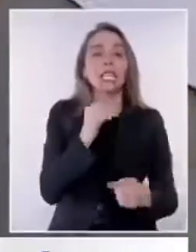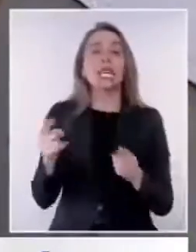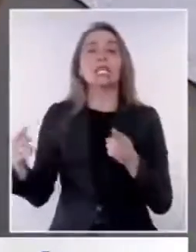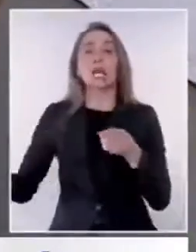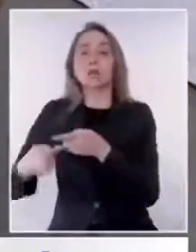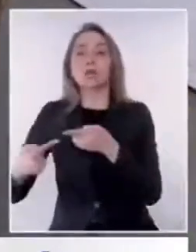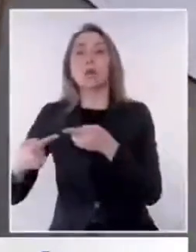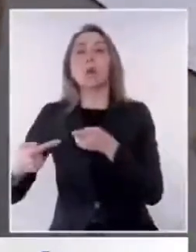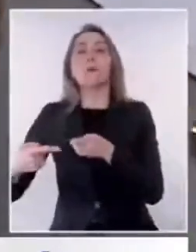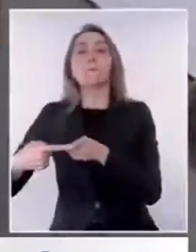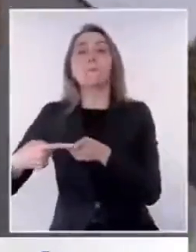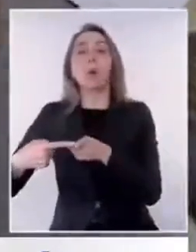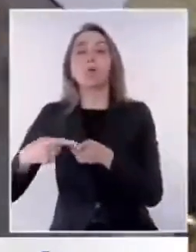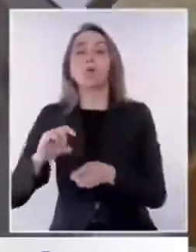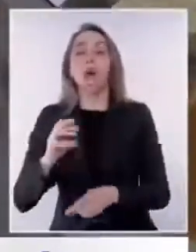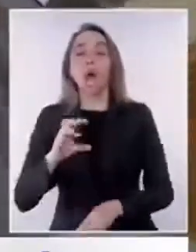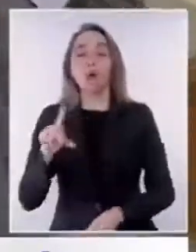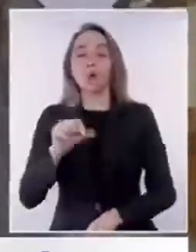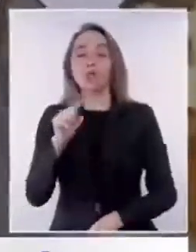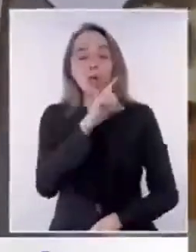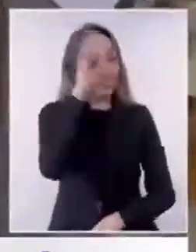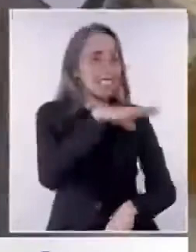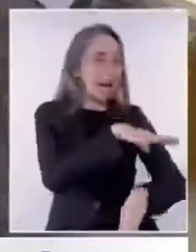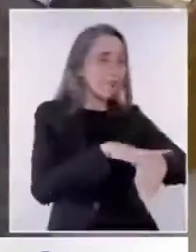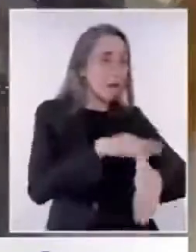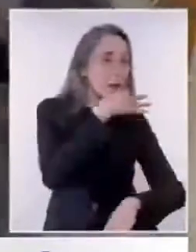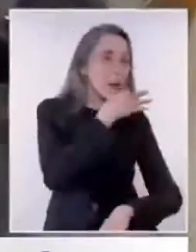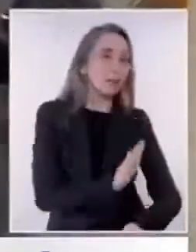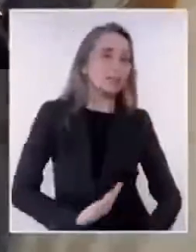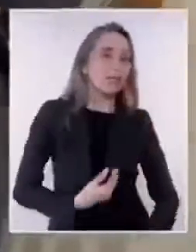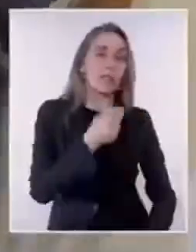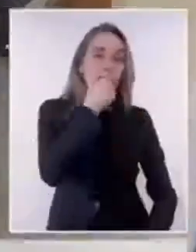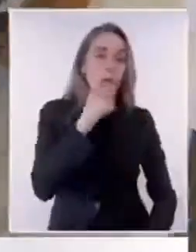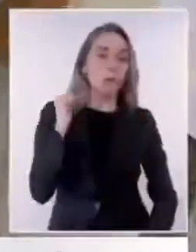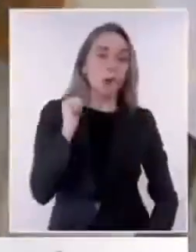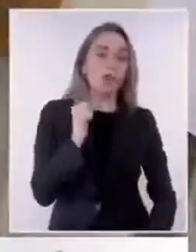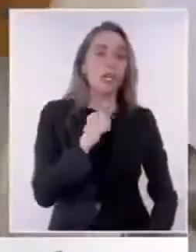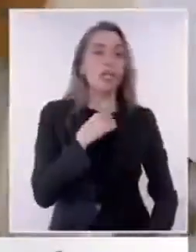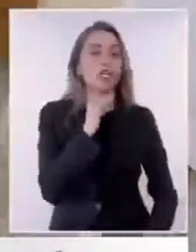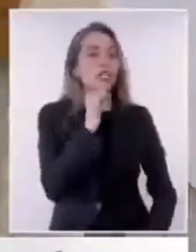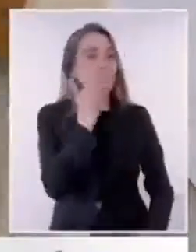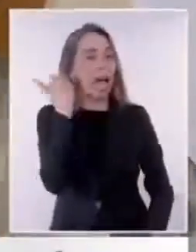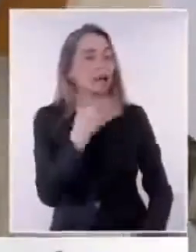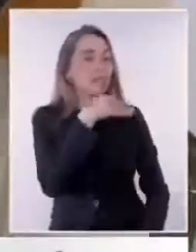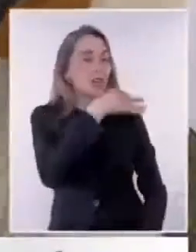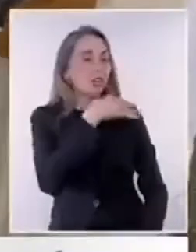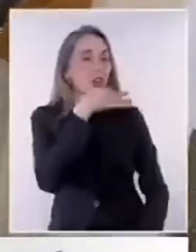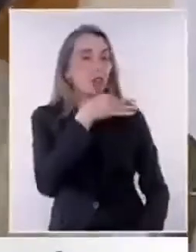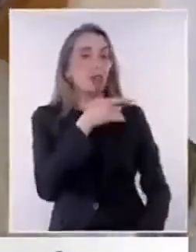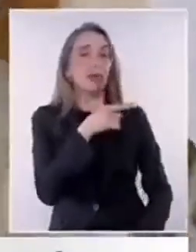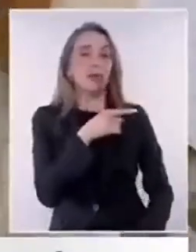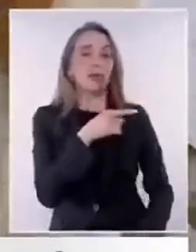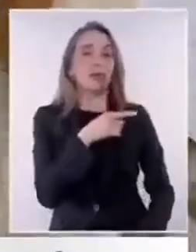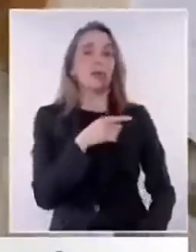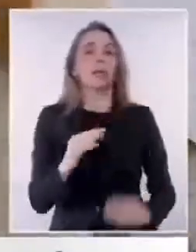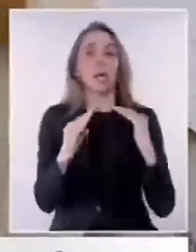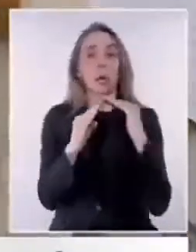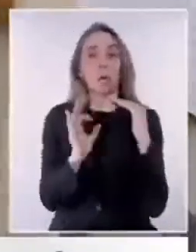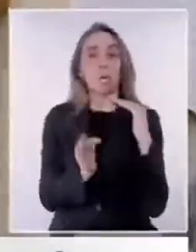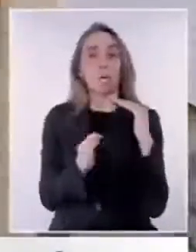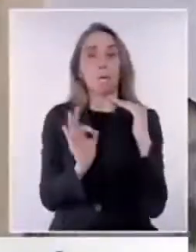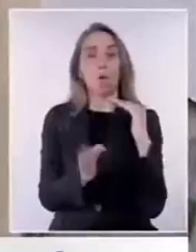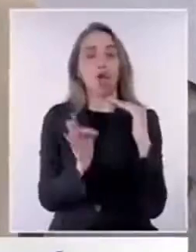a avanzar. Usted sabe, almirante, que esto, no sé si lo ha contado usted, pero en la moneda